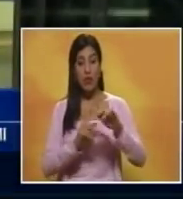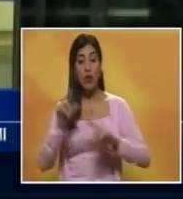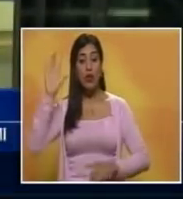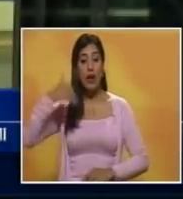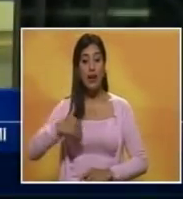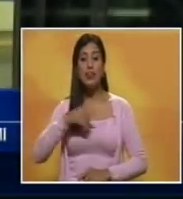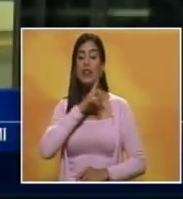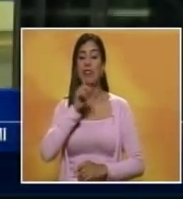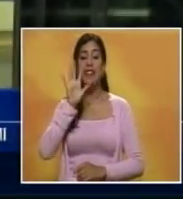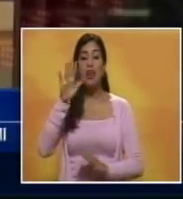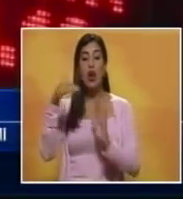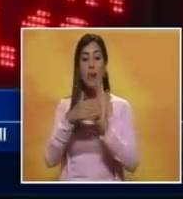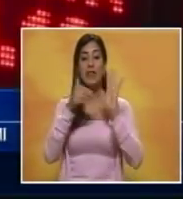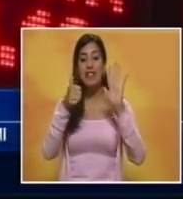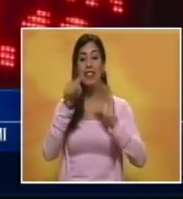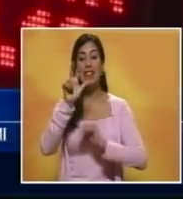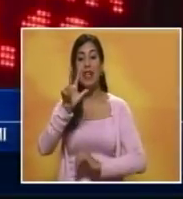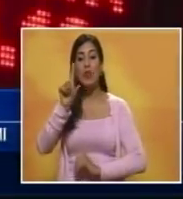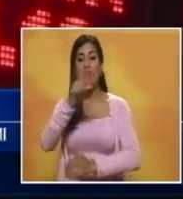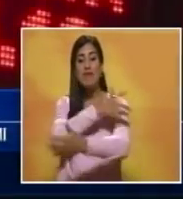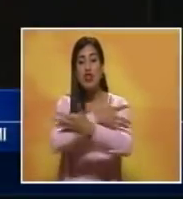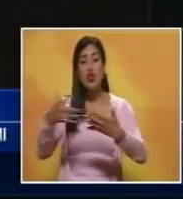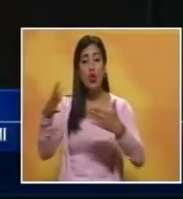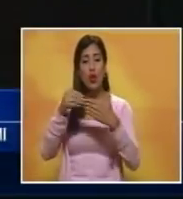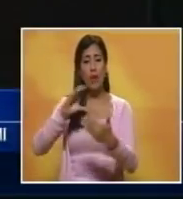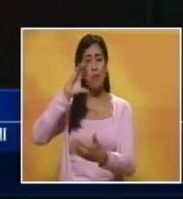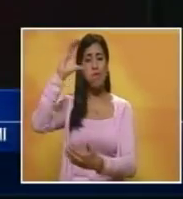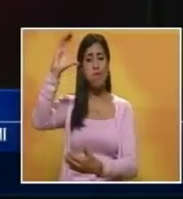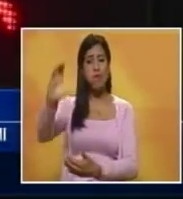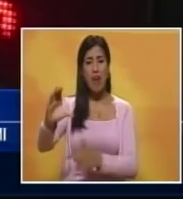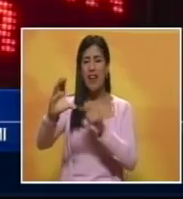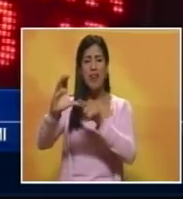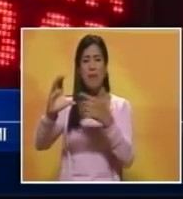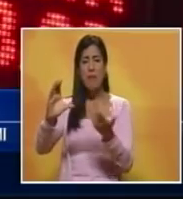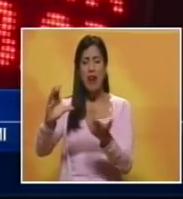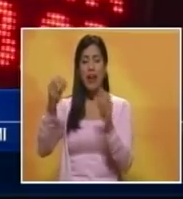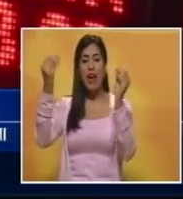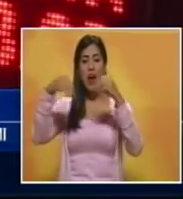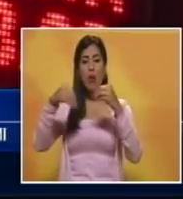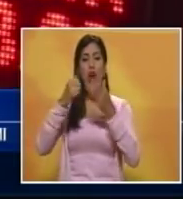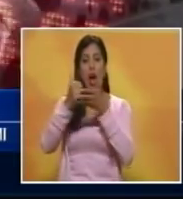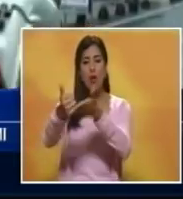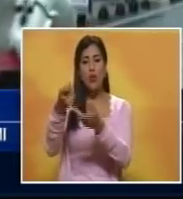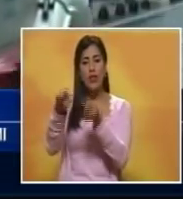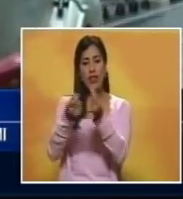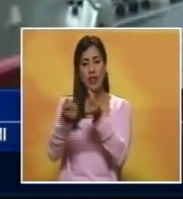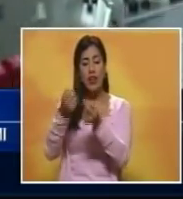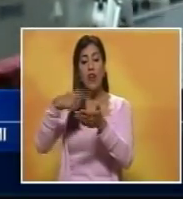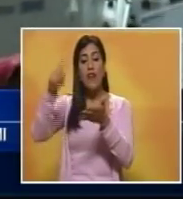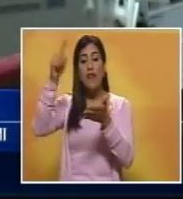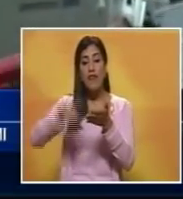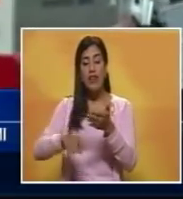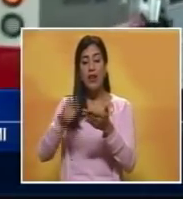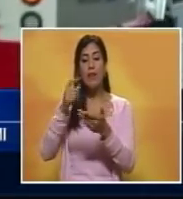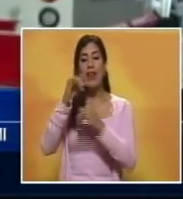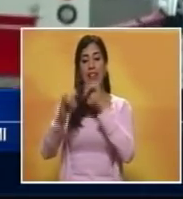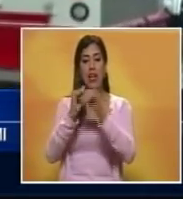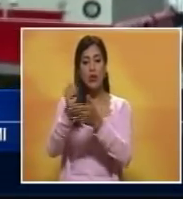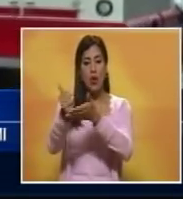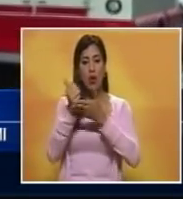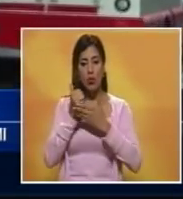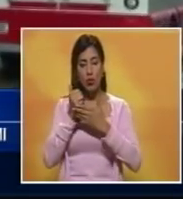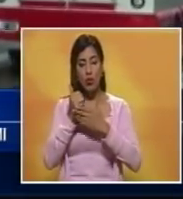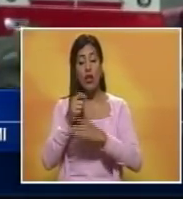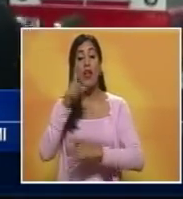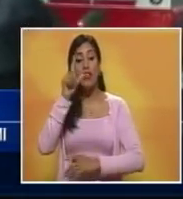Argentina recibió 5.631 millones de dólares que forman parte del acuerdo de asistencia financiera firmado con el Fondo Monetario